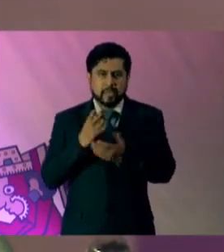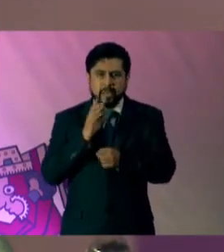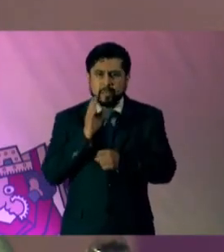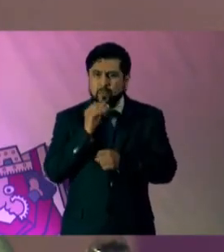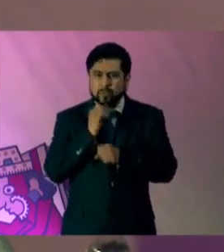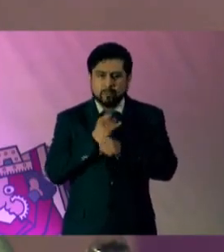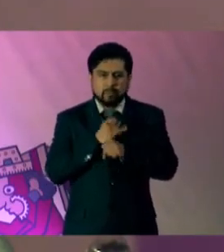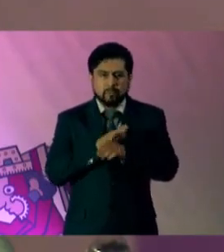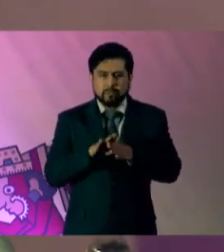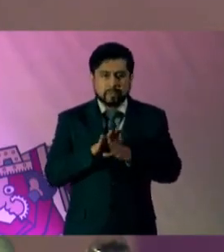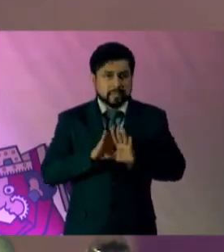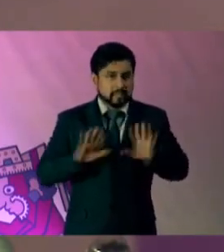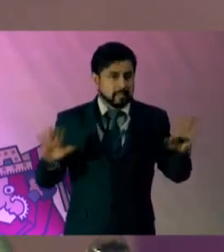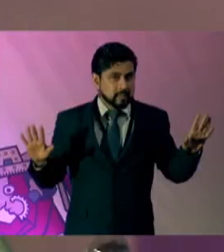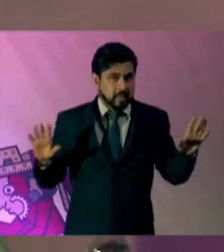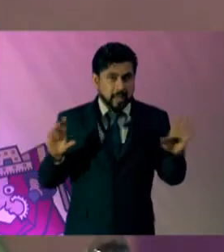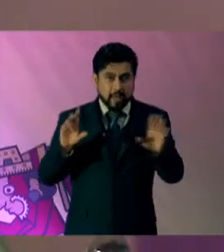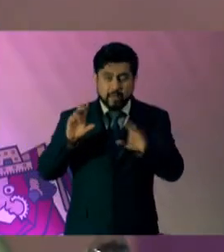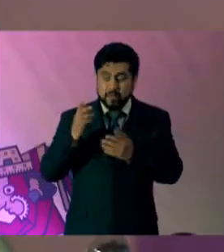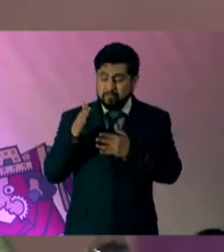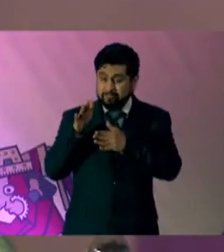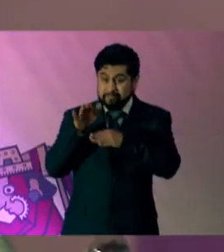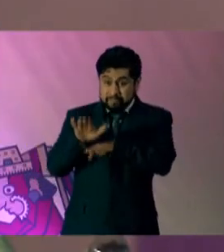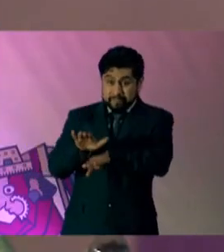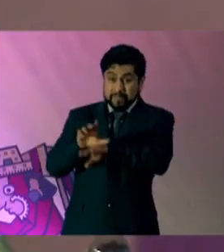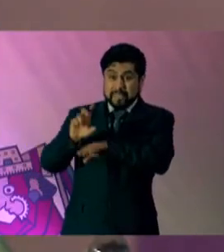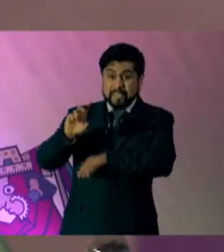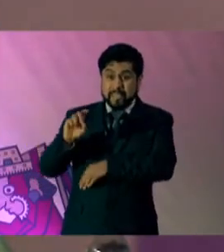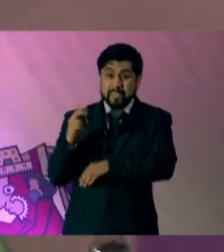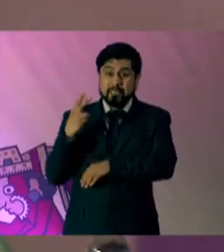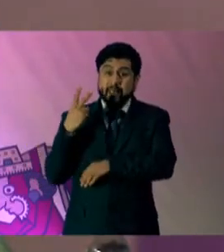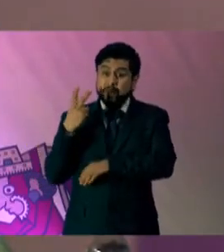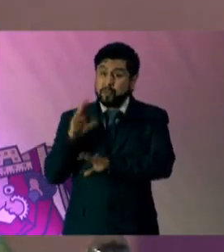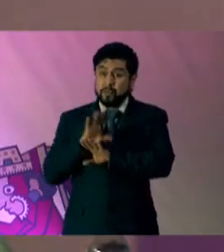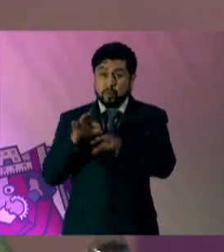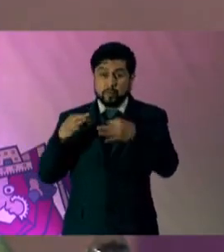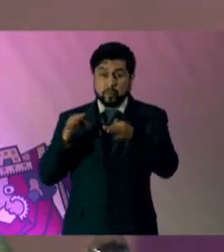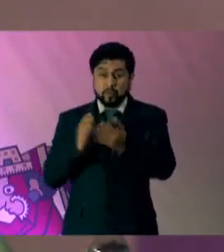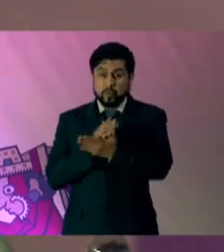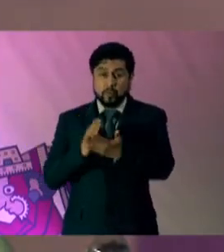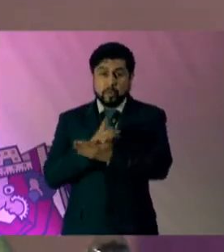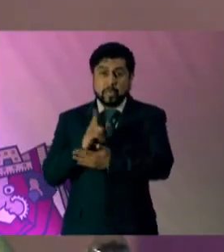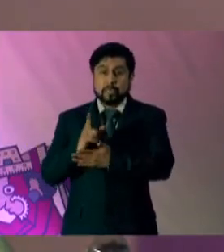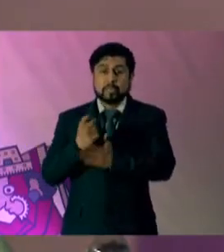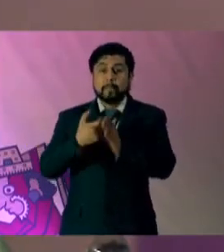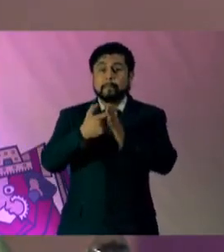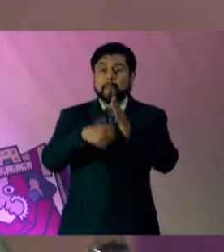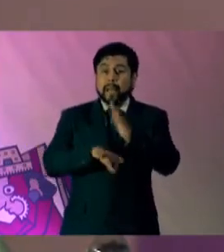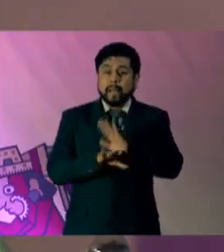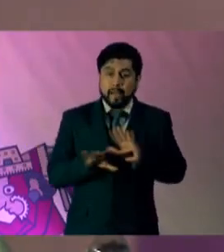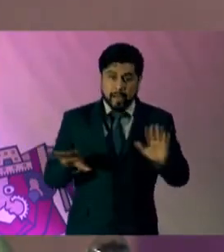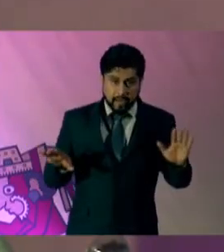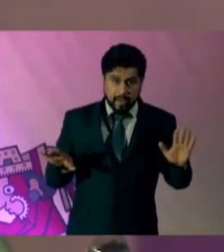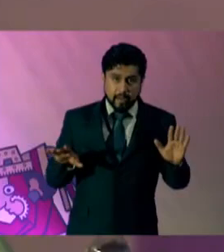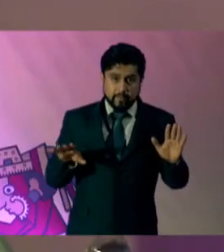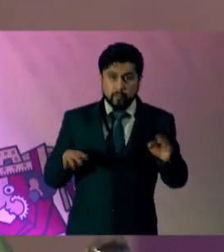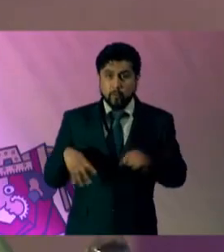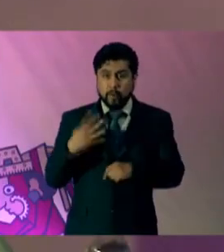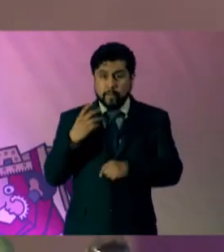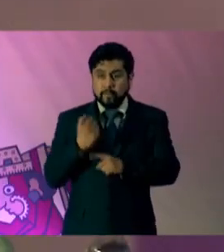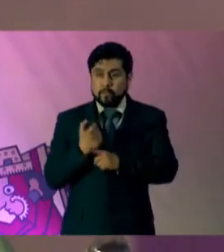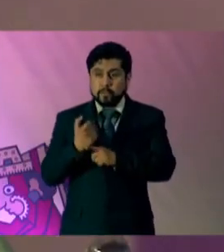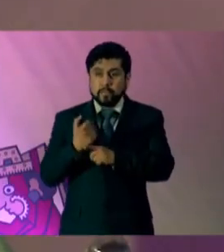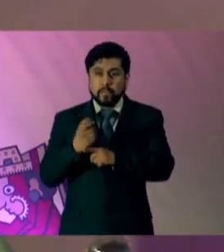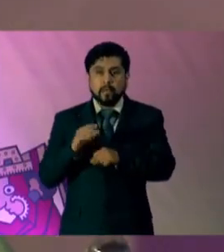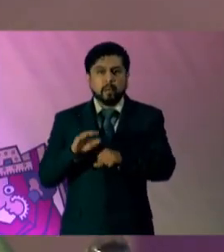exactamente en los 32 páginas y poder se los dará 14 pesos y no por cuestiones técnicas que no vienen al caso el